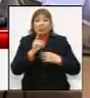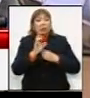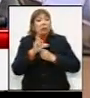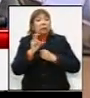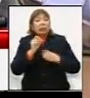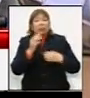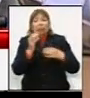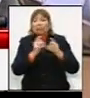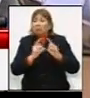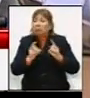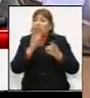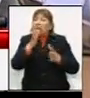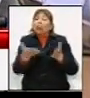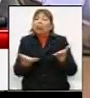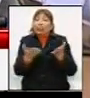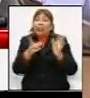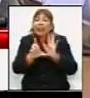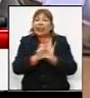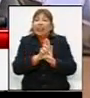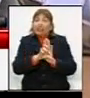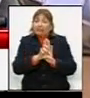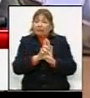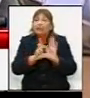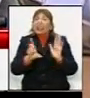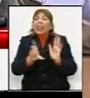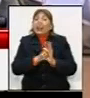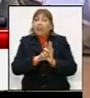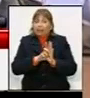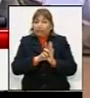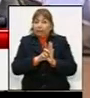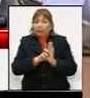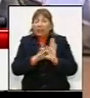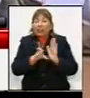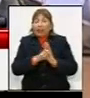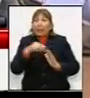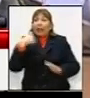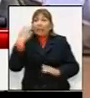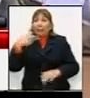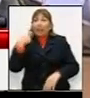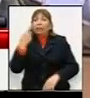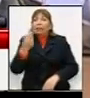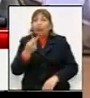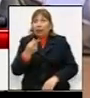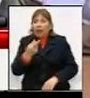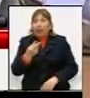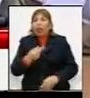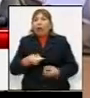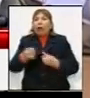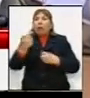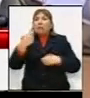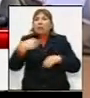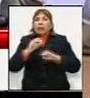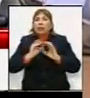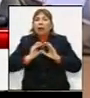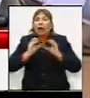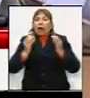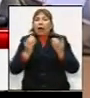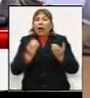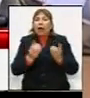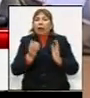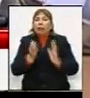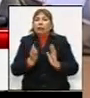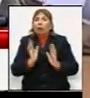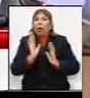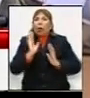dónde? En la ley. En la ley. Porque mañana más tarde podría venir otro Congreso,